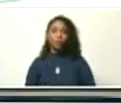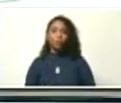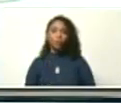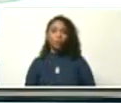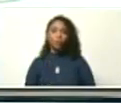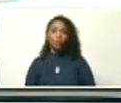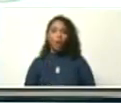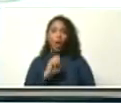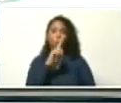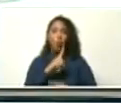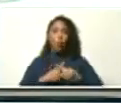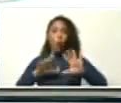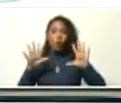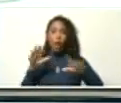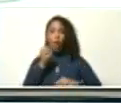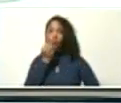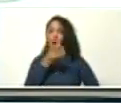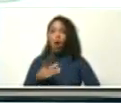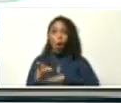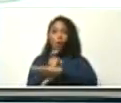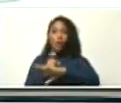producto del 1x10 del buen gobierno,